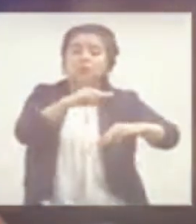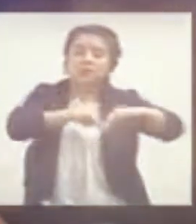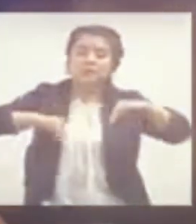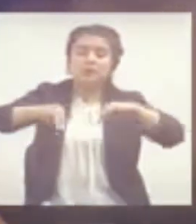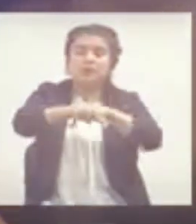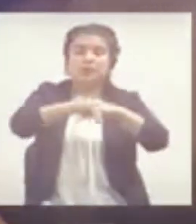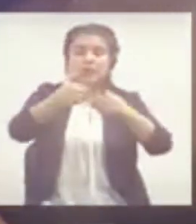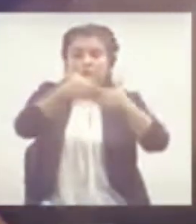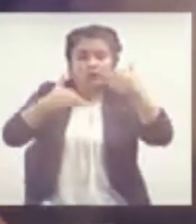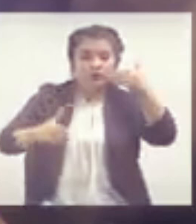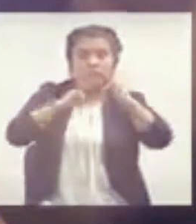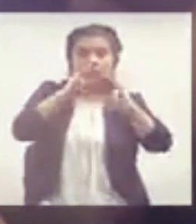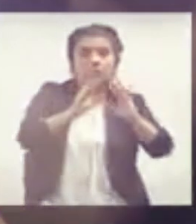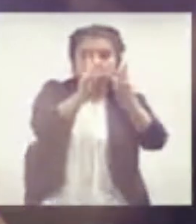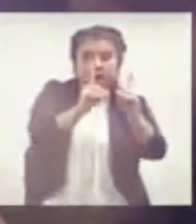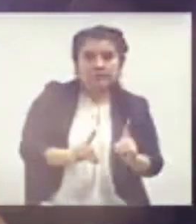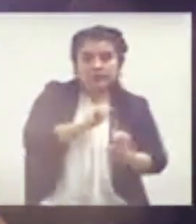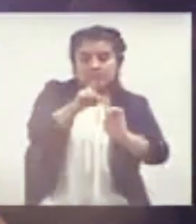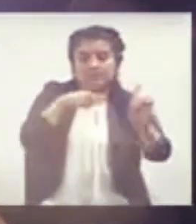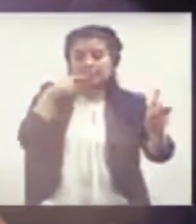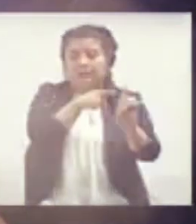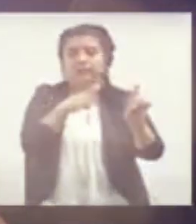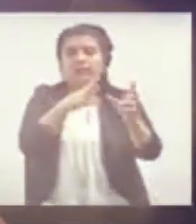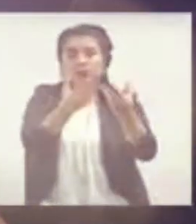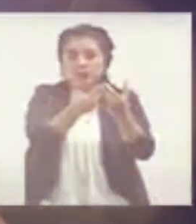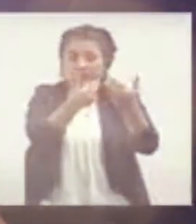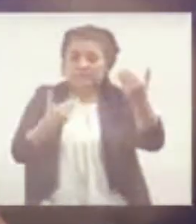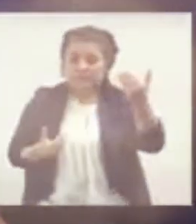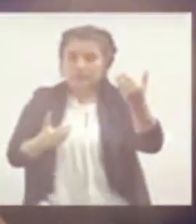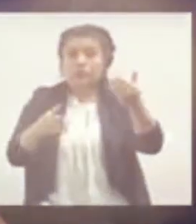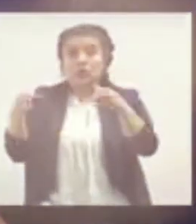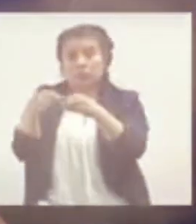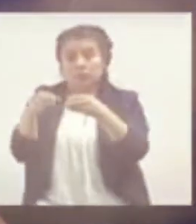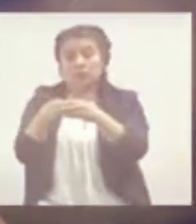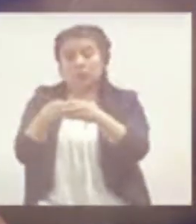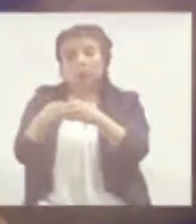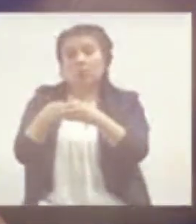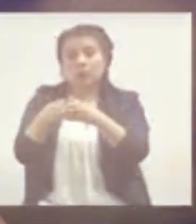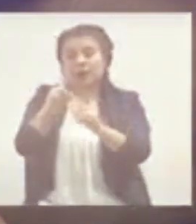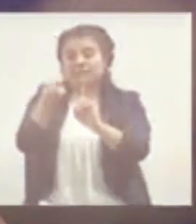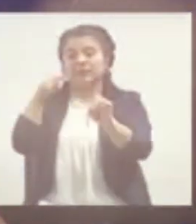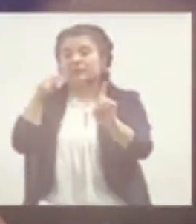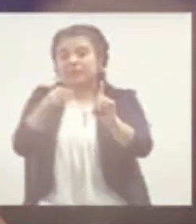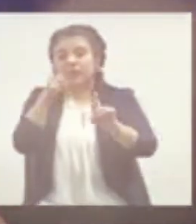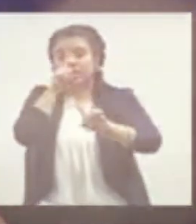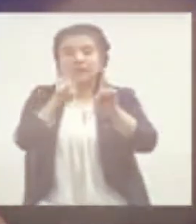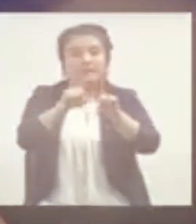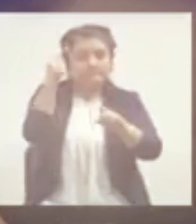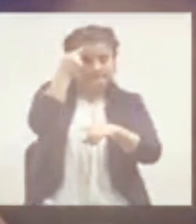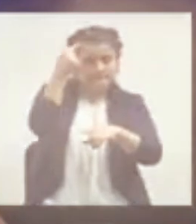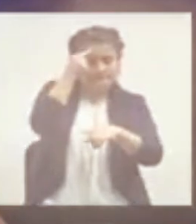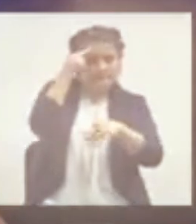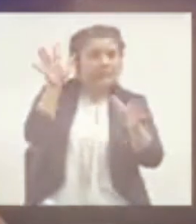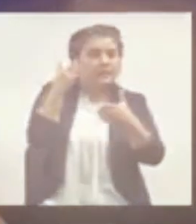el resto de las juntas directivas, exclusivamente hace una exclusión de un sector en particular. Pero considerábamos que lo más valioso para